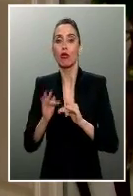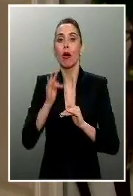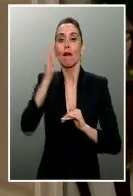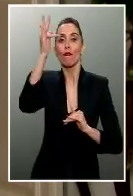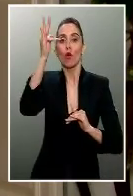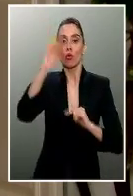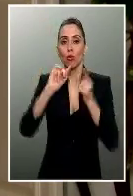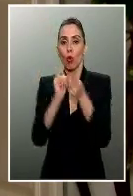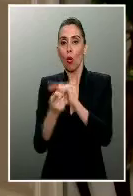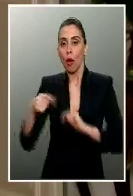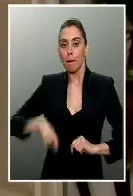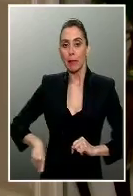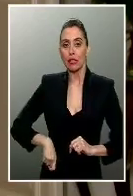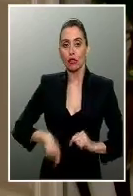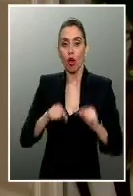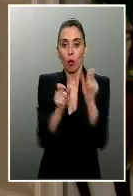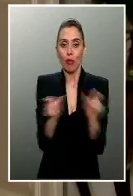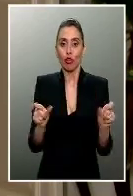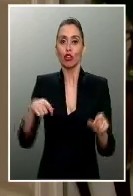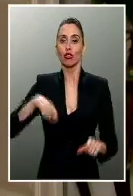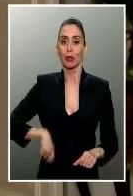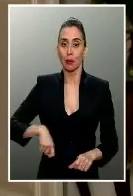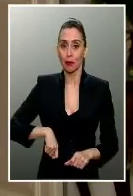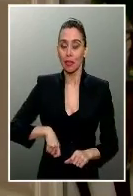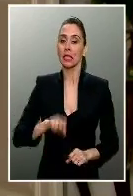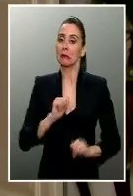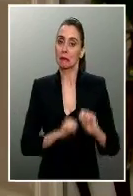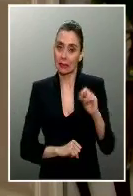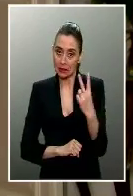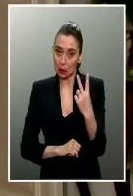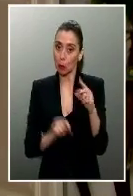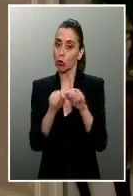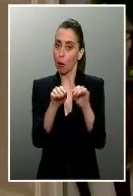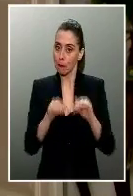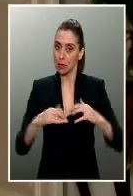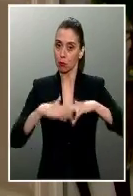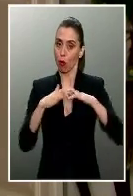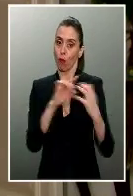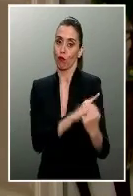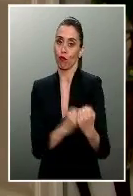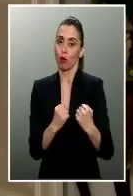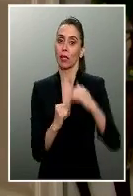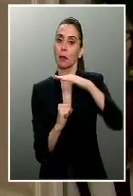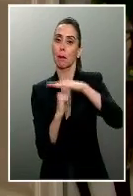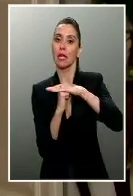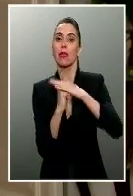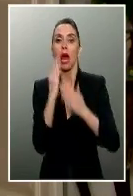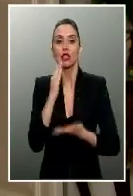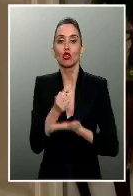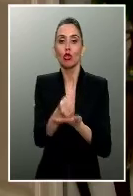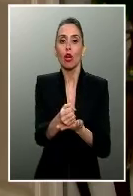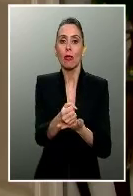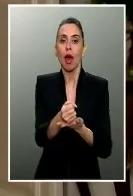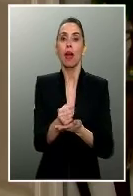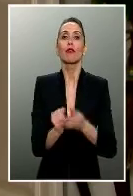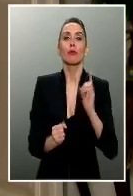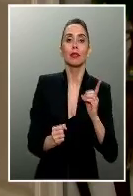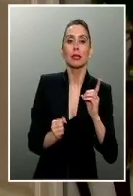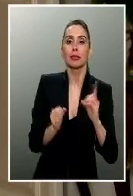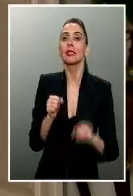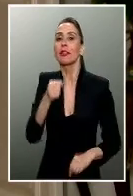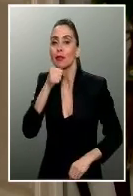generación segundo mantendremos y fortaleceremos el actual pilar solidario de invalidez y vejez